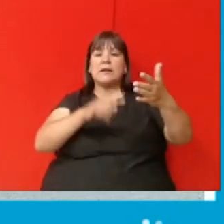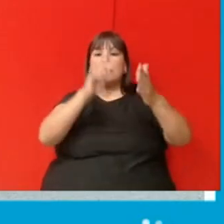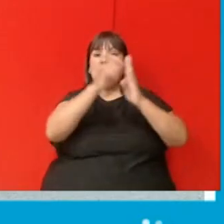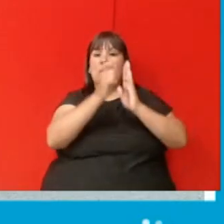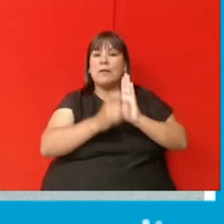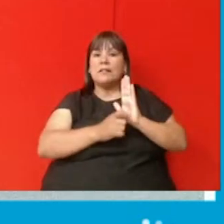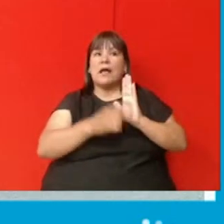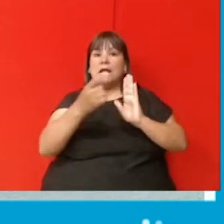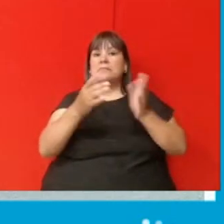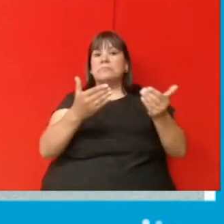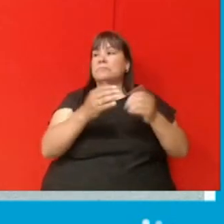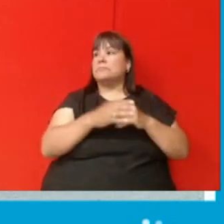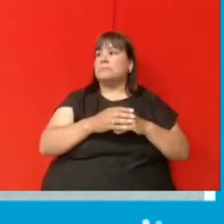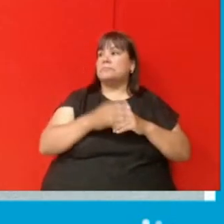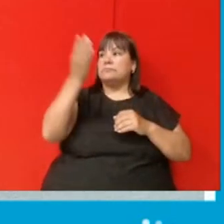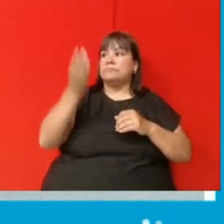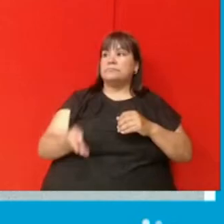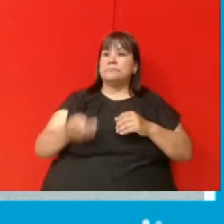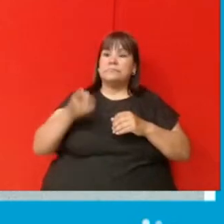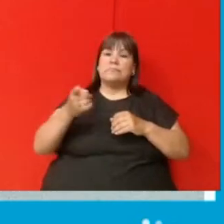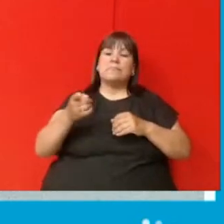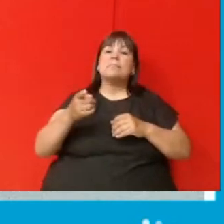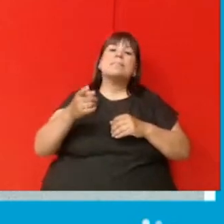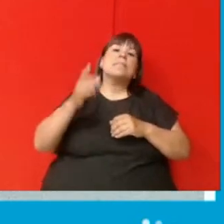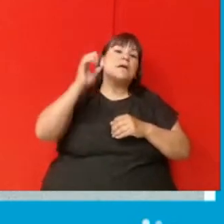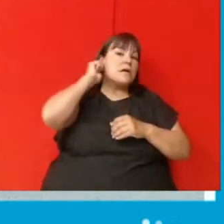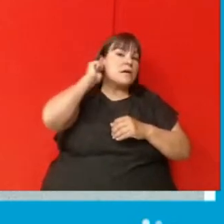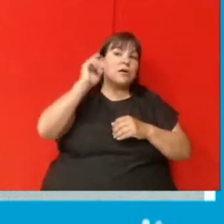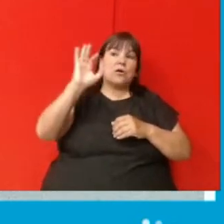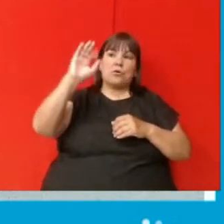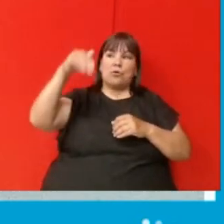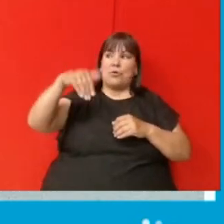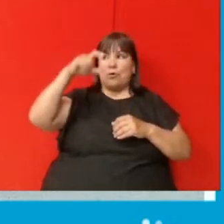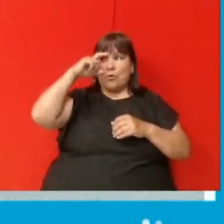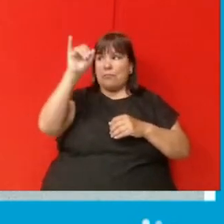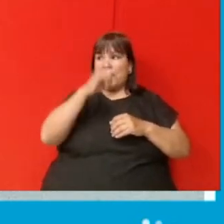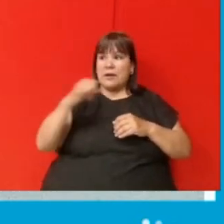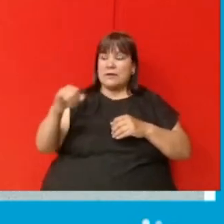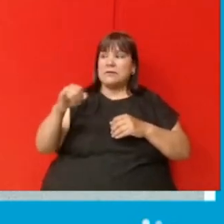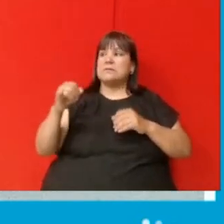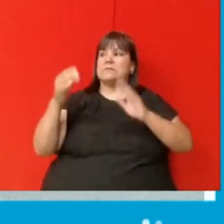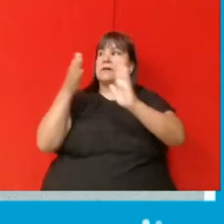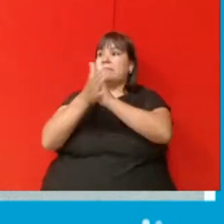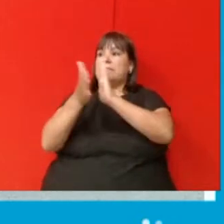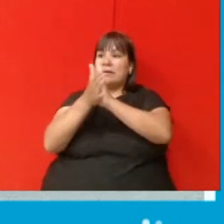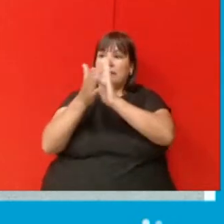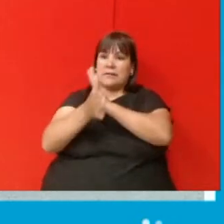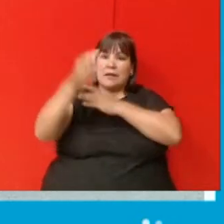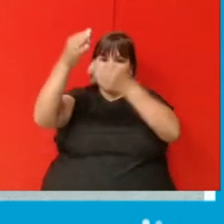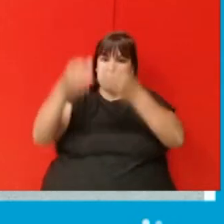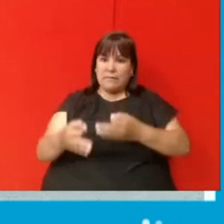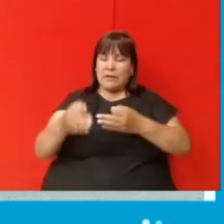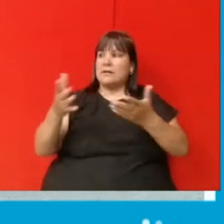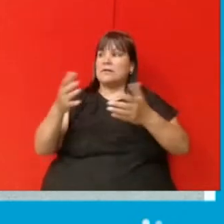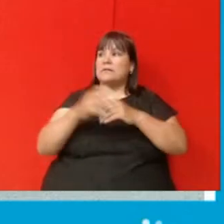el licenciado Gómez, sí, en la carrera de enfermería tienen como materia obligatoria geriatría o gerontología, y sí